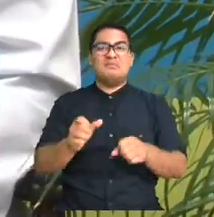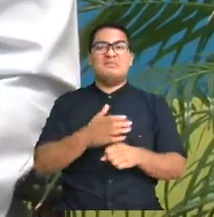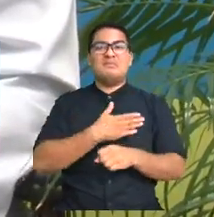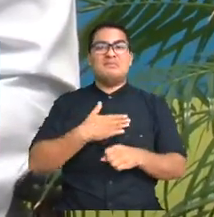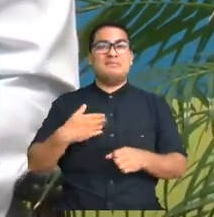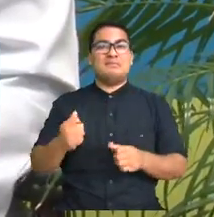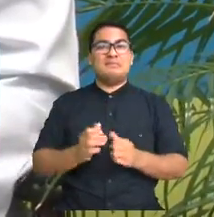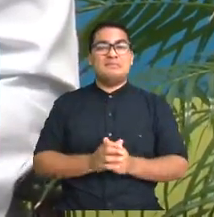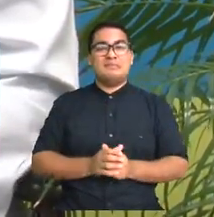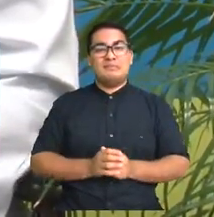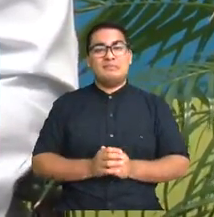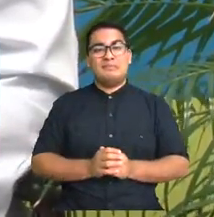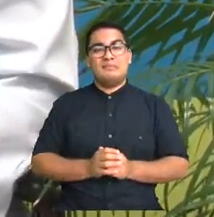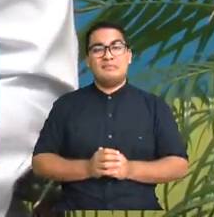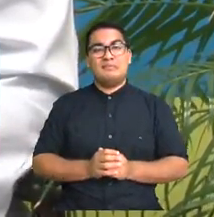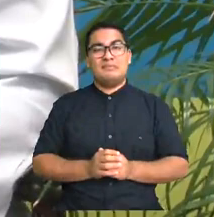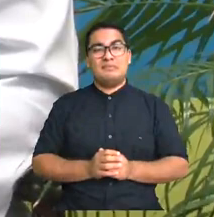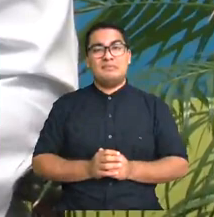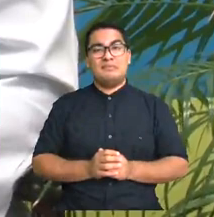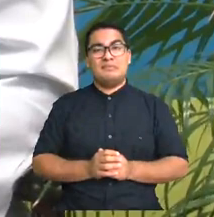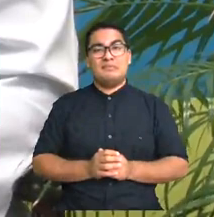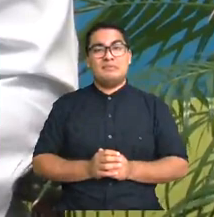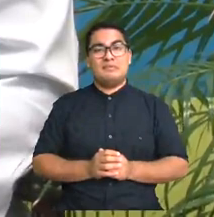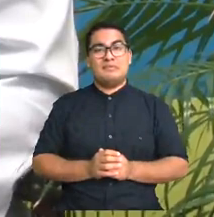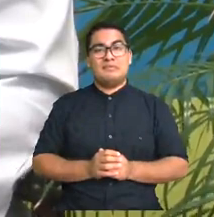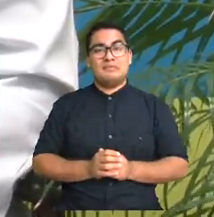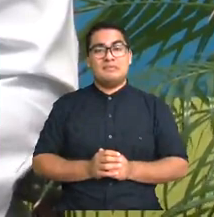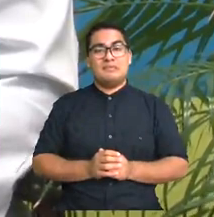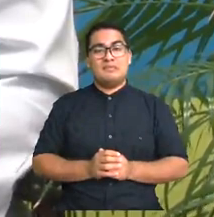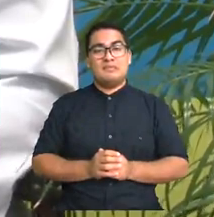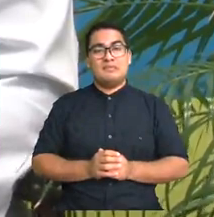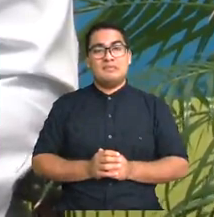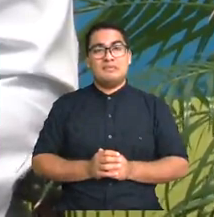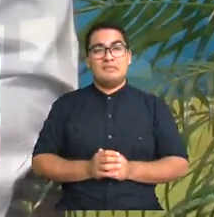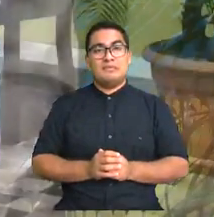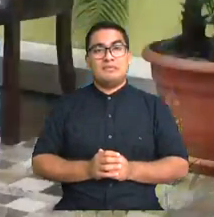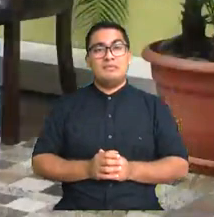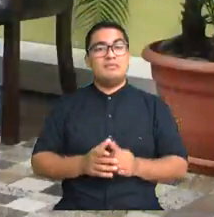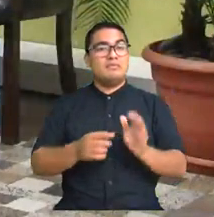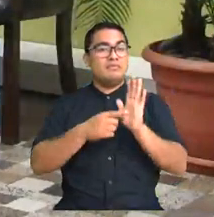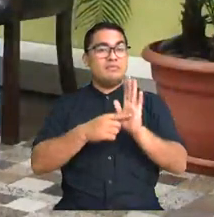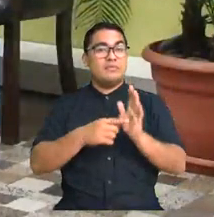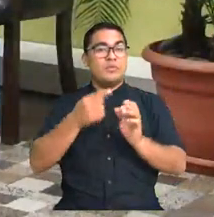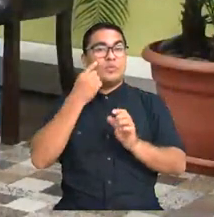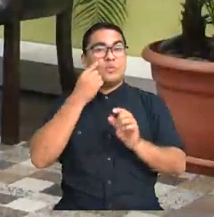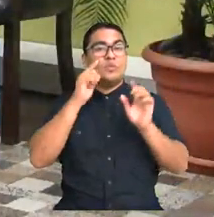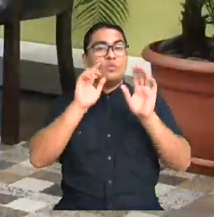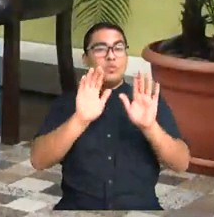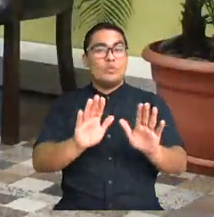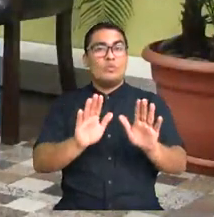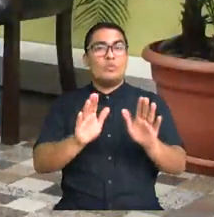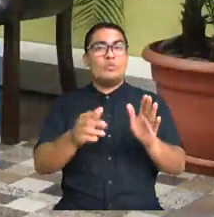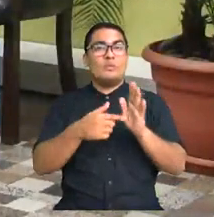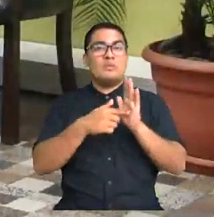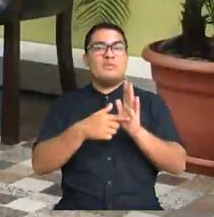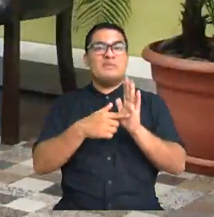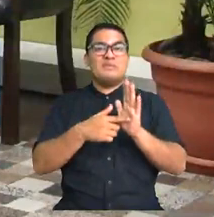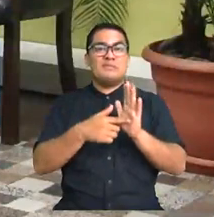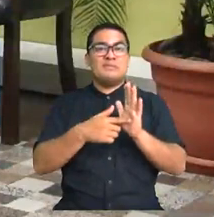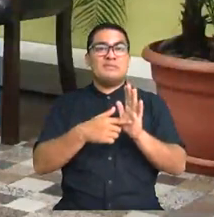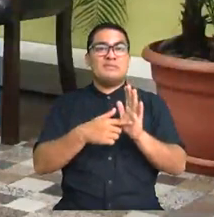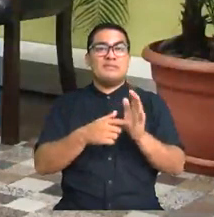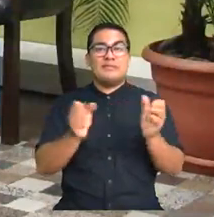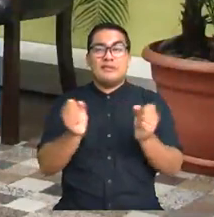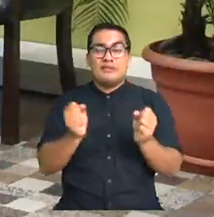todo. Doctora, yo sé que se va un poco fuera de la temporada, pero también hay que tener cuidado en la piel cuando está la temporada